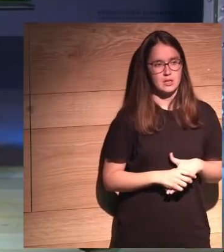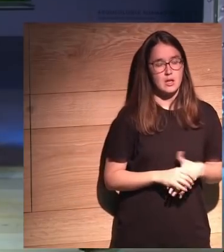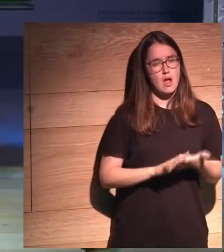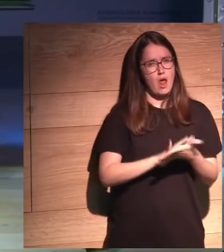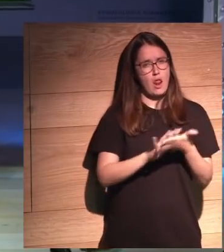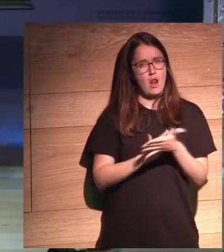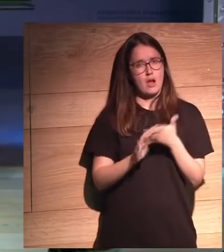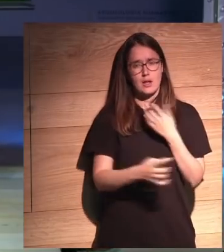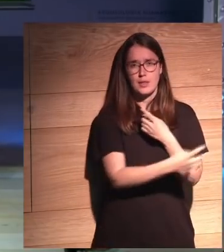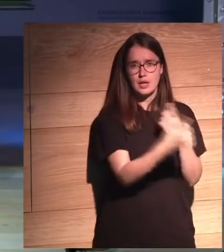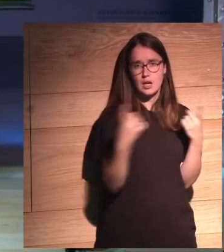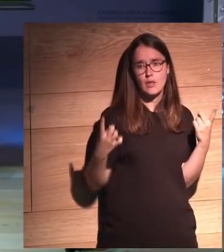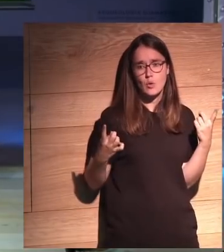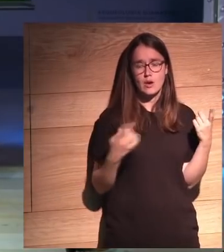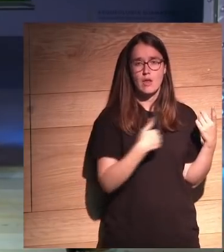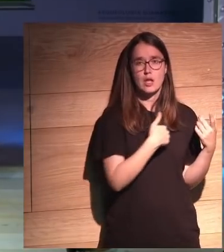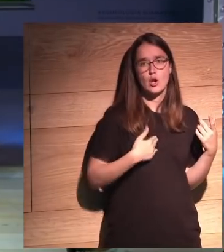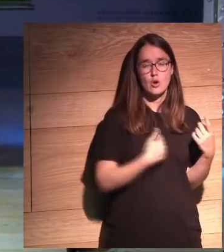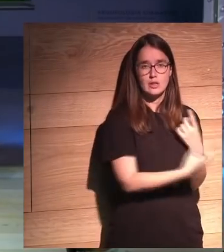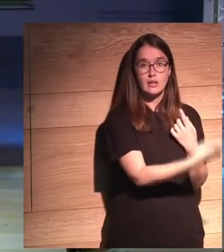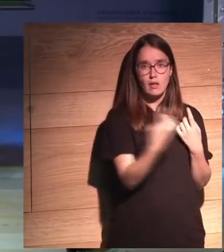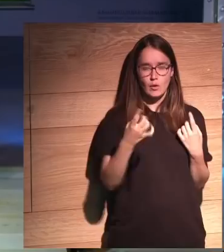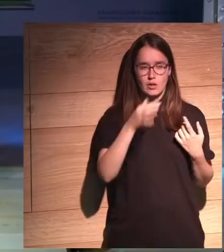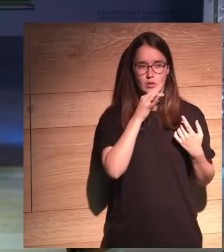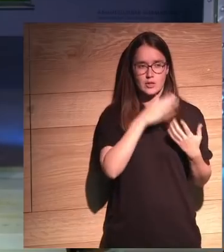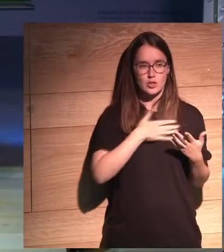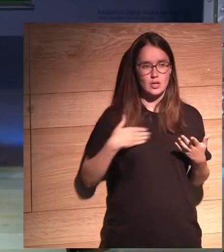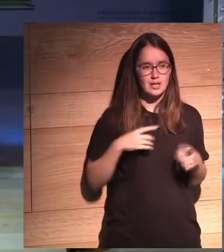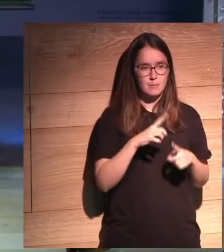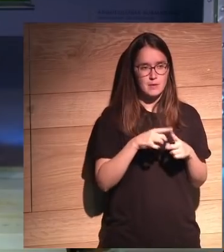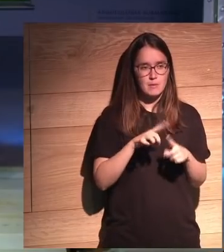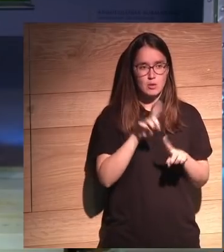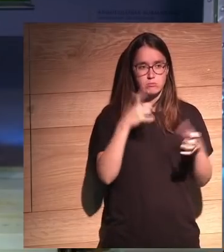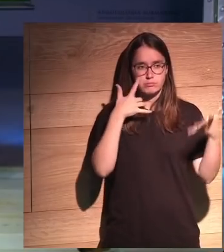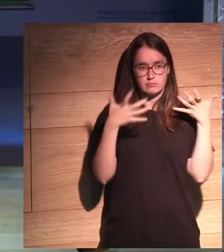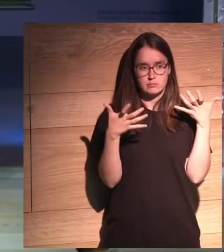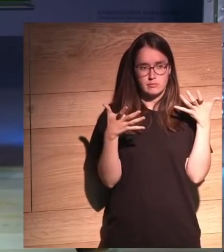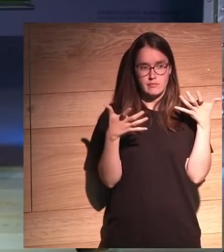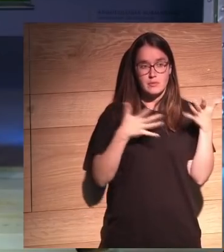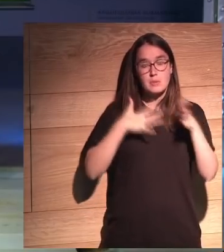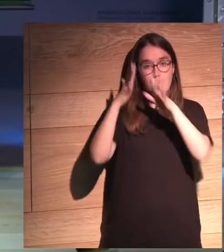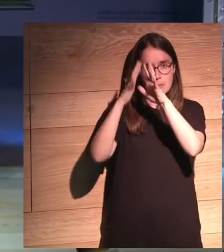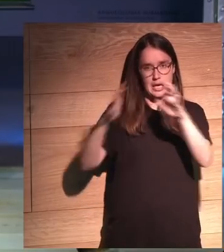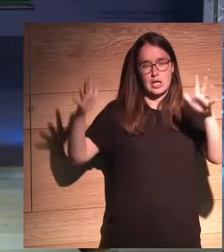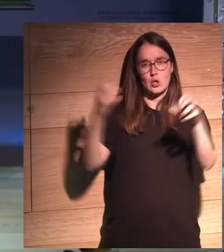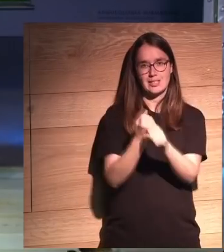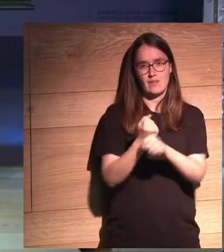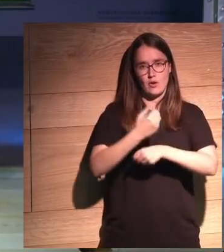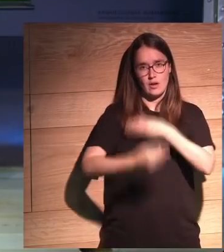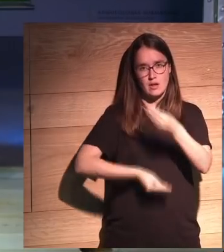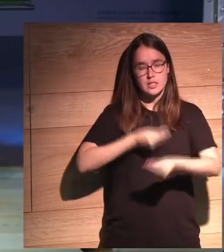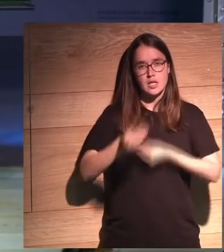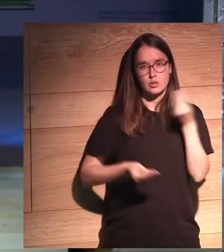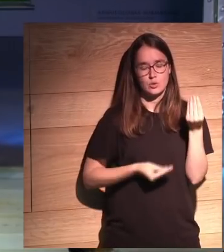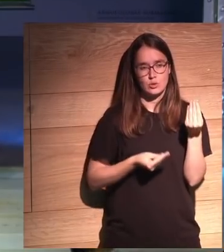hablar de cada una de ellas, ¿no? Y del papel que jugaron. Yo quería en primer lugar resaltar que me imagino el trabajo que has tenido